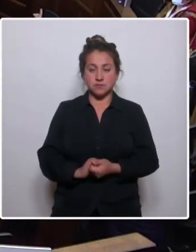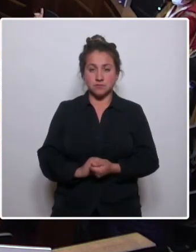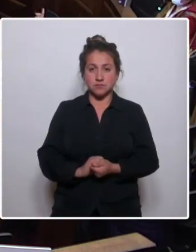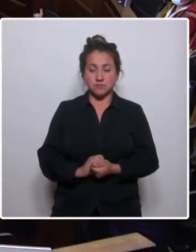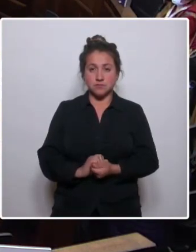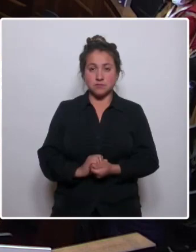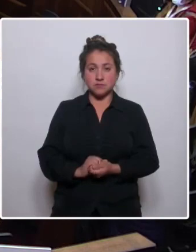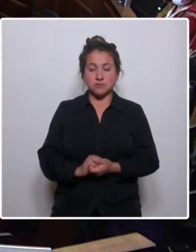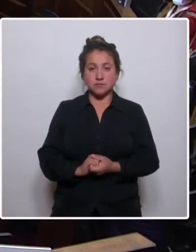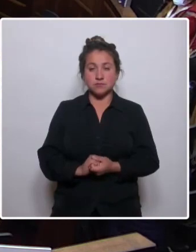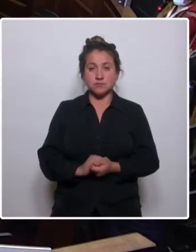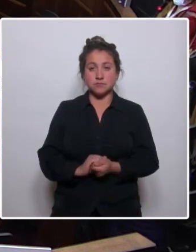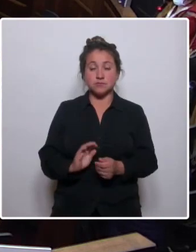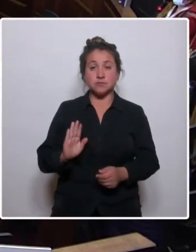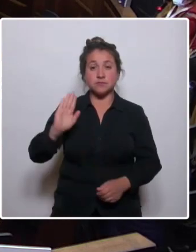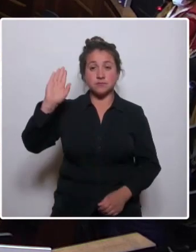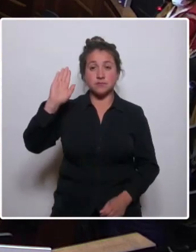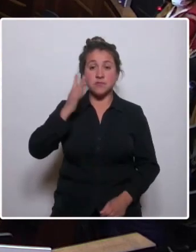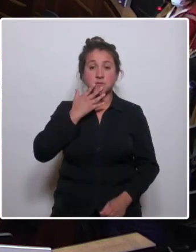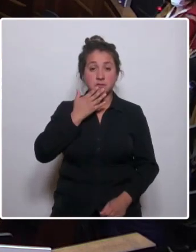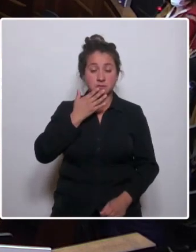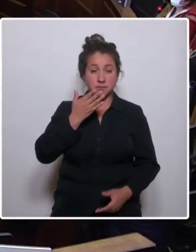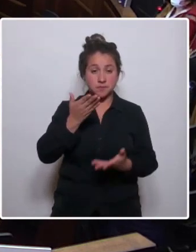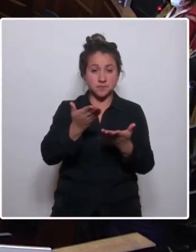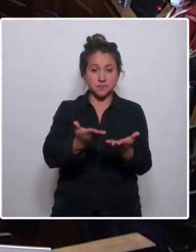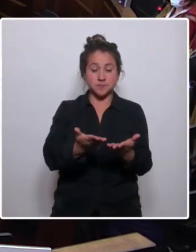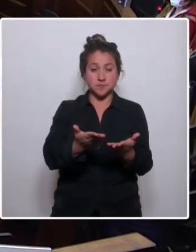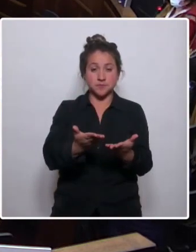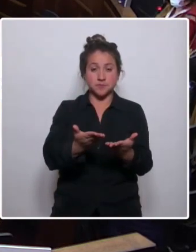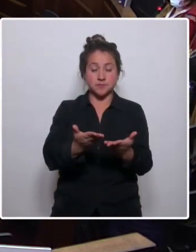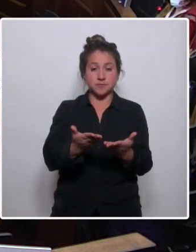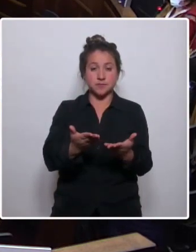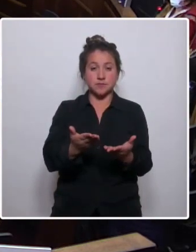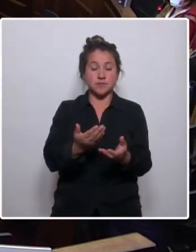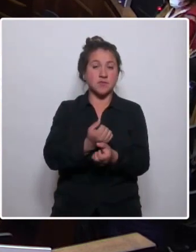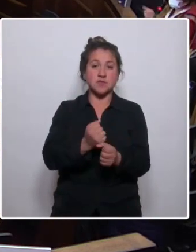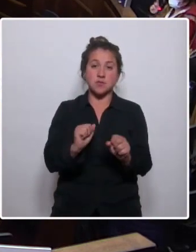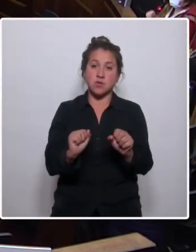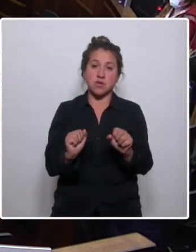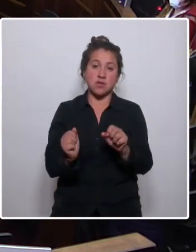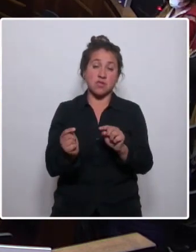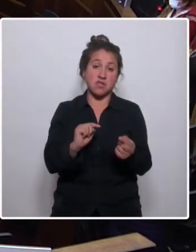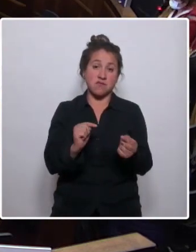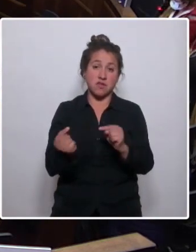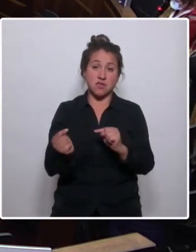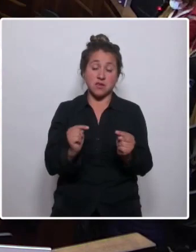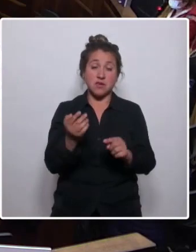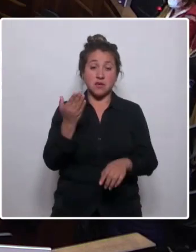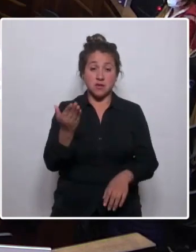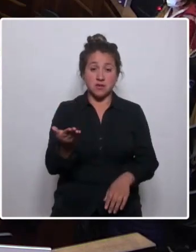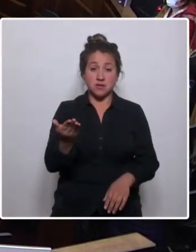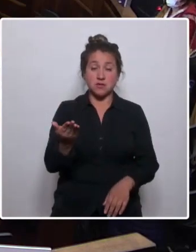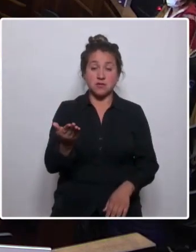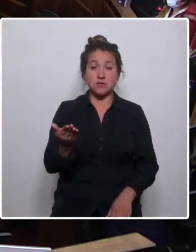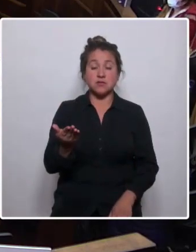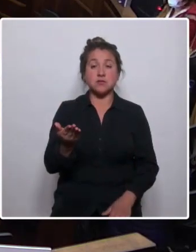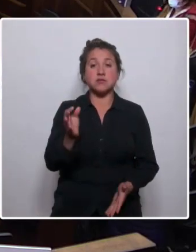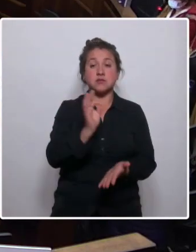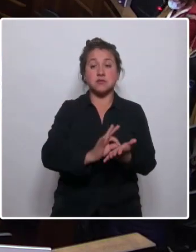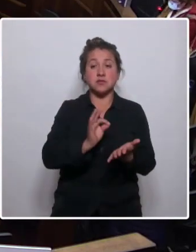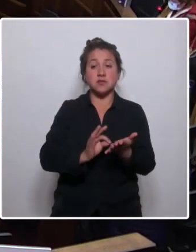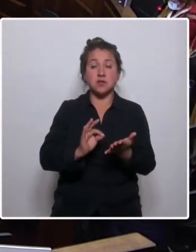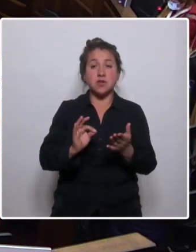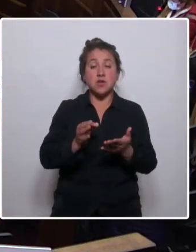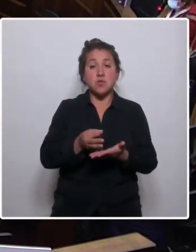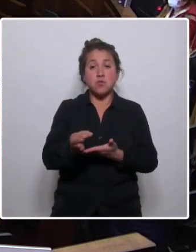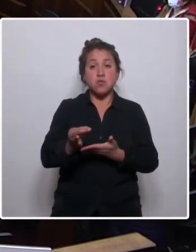Estamos dando la palabra para retirar, porque no se puede debatir. Sí, señor secretario, solamente decir que de Pueblo Originario